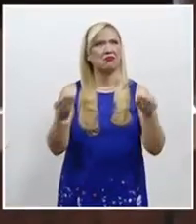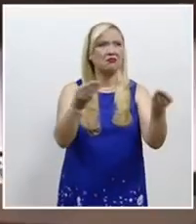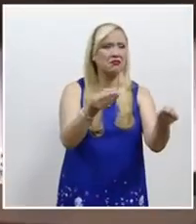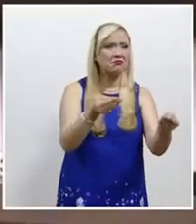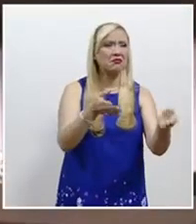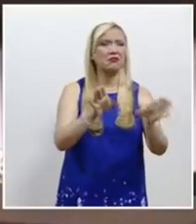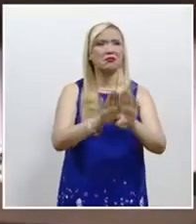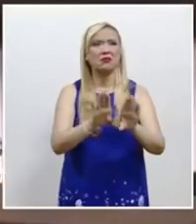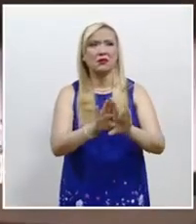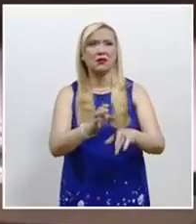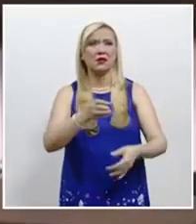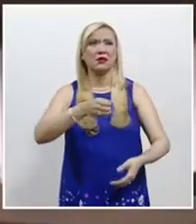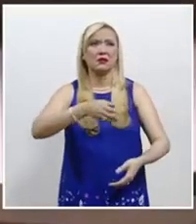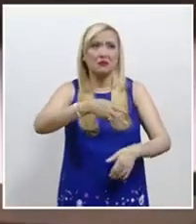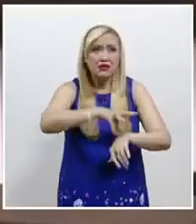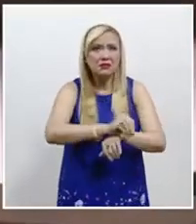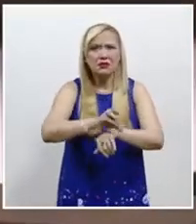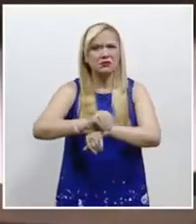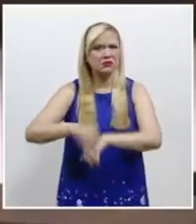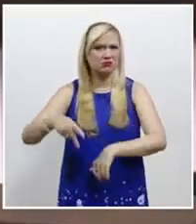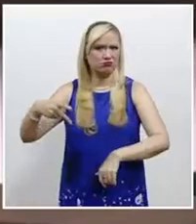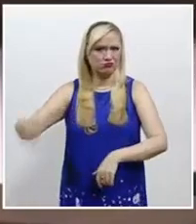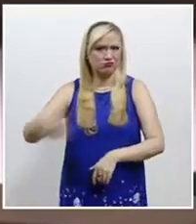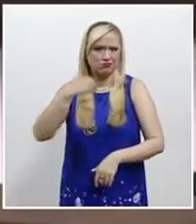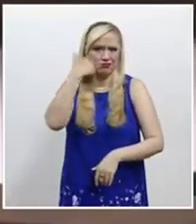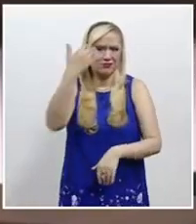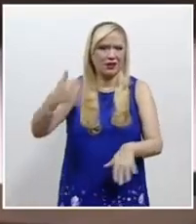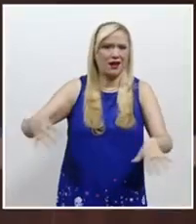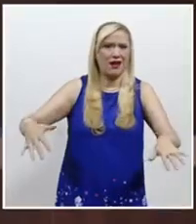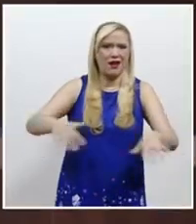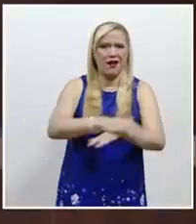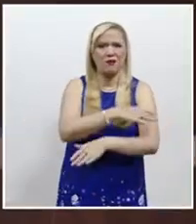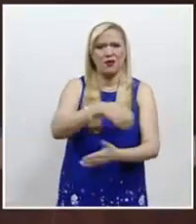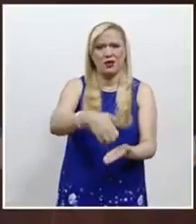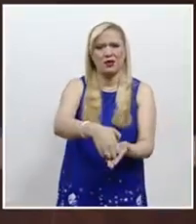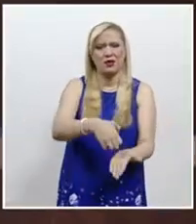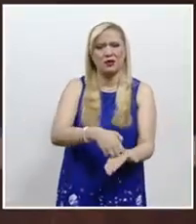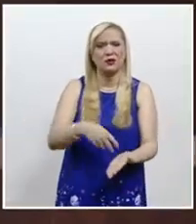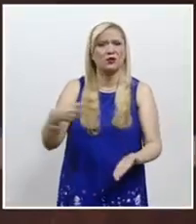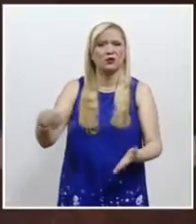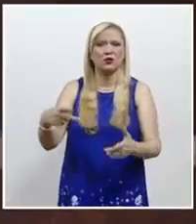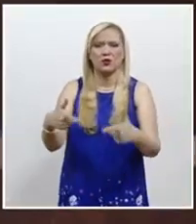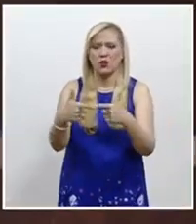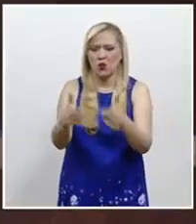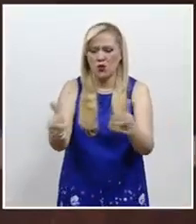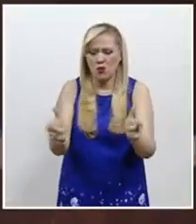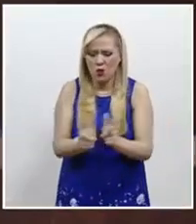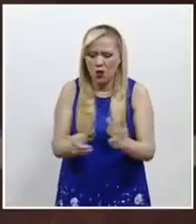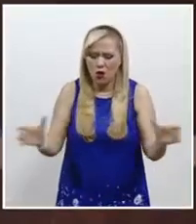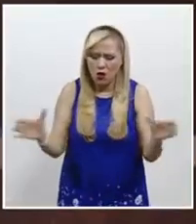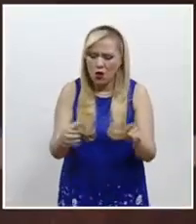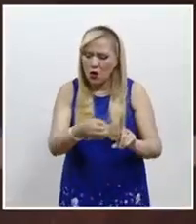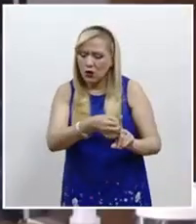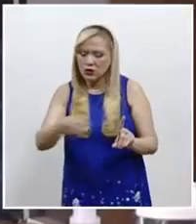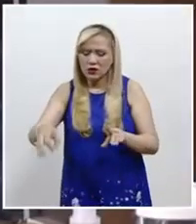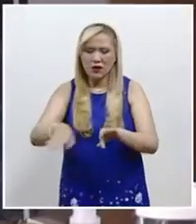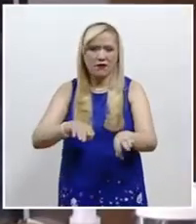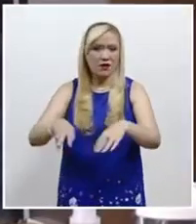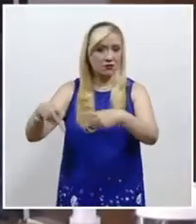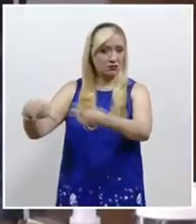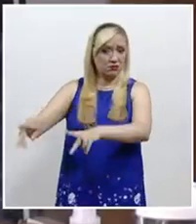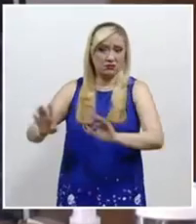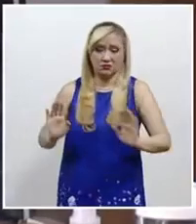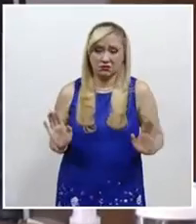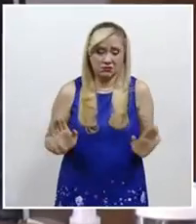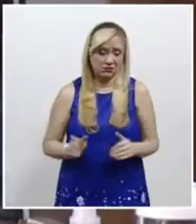sus estatutos como lo exigió el INE y que además el partido ejerció su libre autodeterminación y autoorganización. El